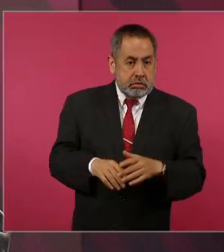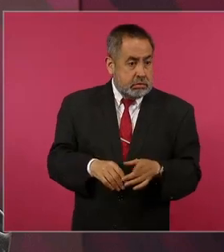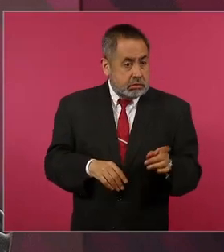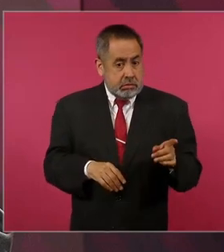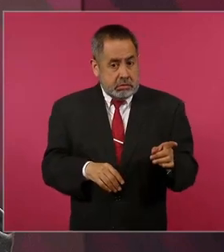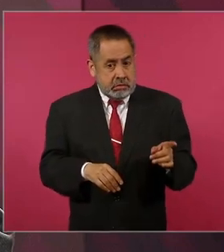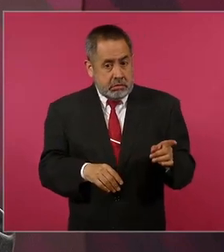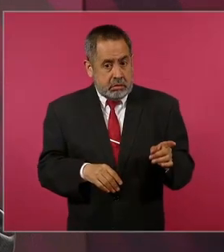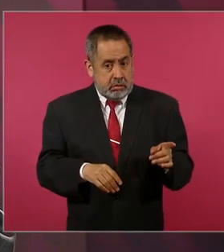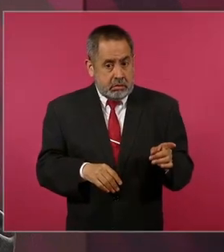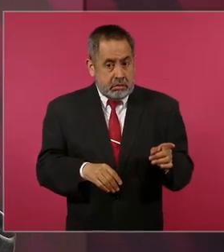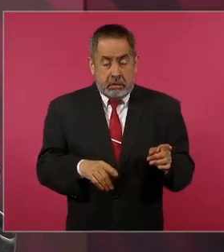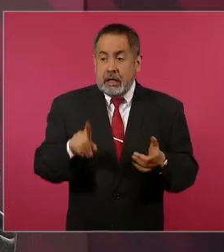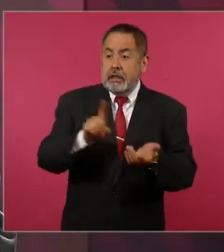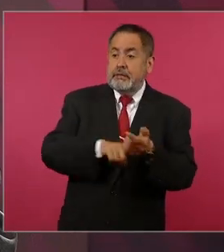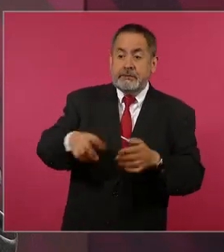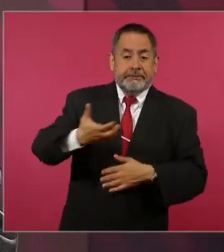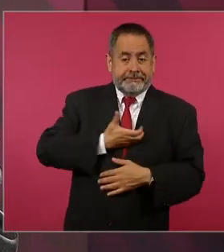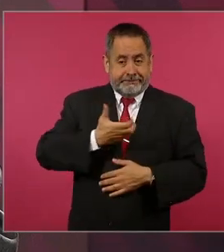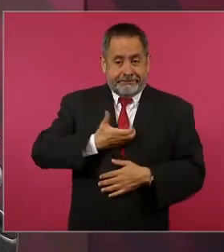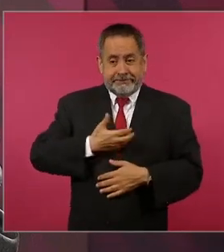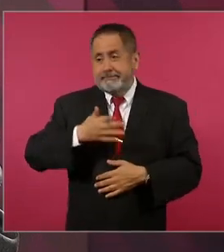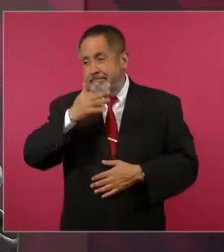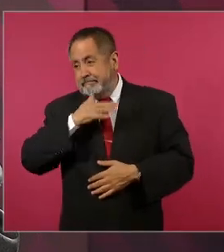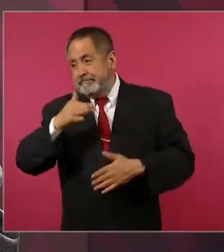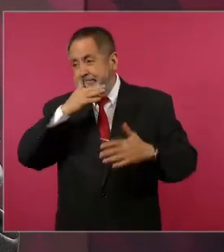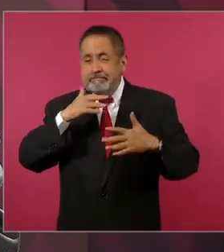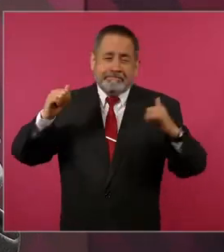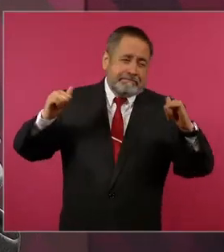cuando estaba el festejo en el Zócalo,